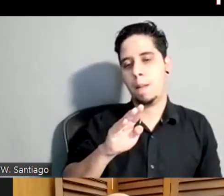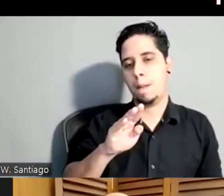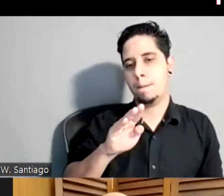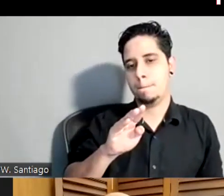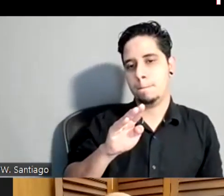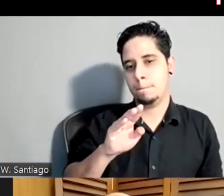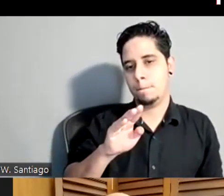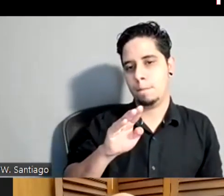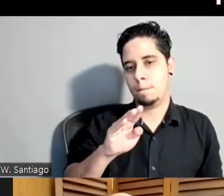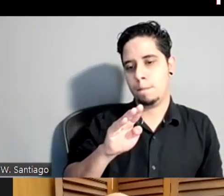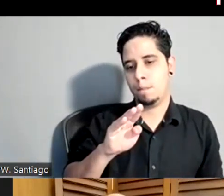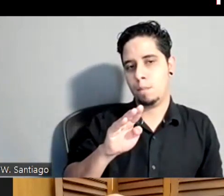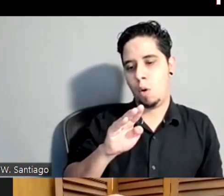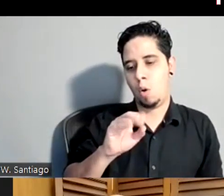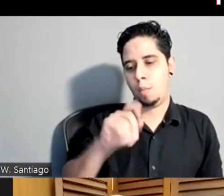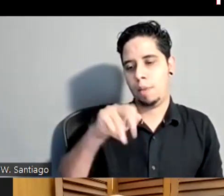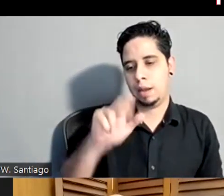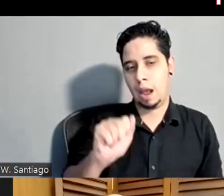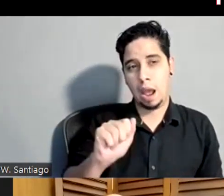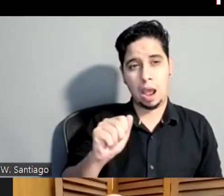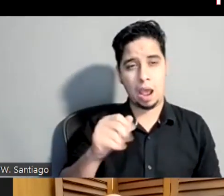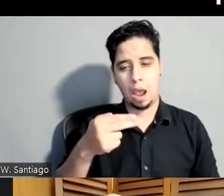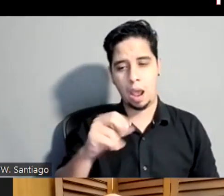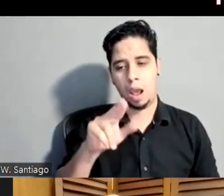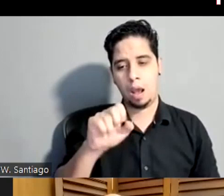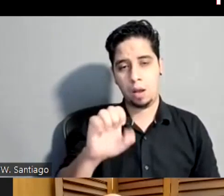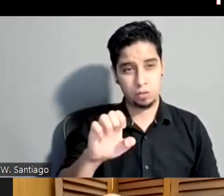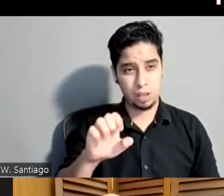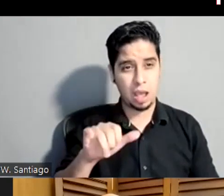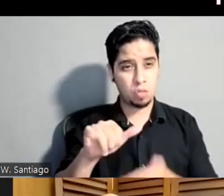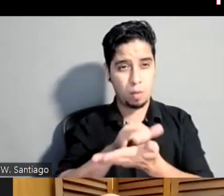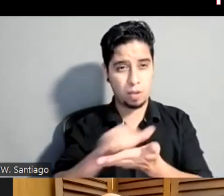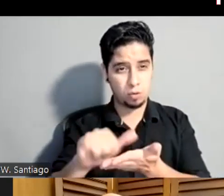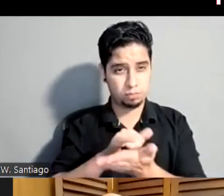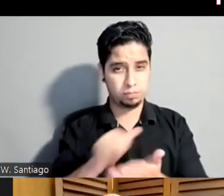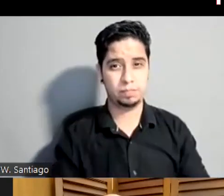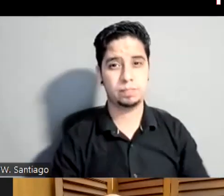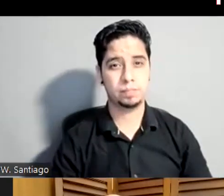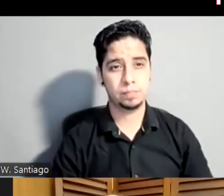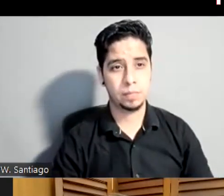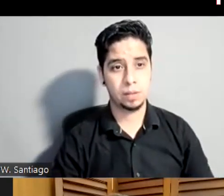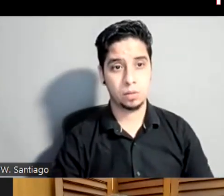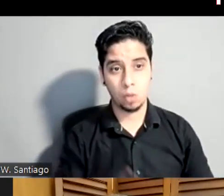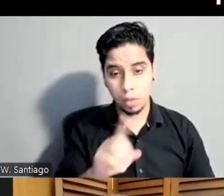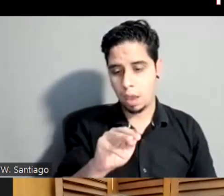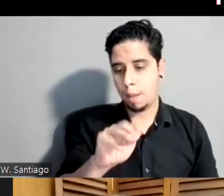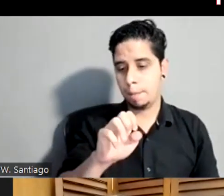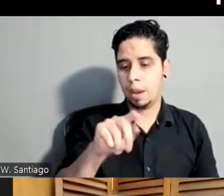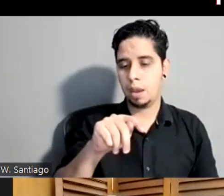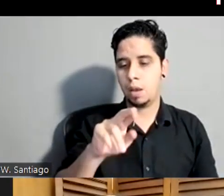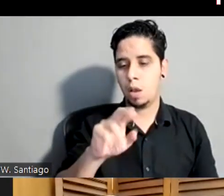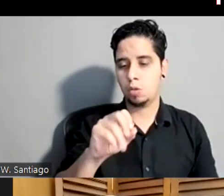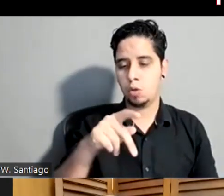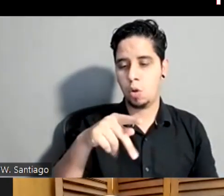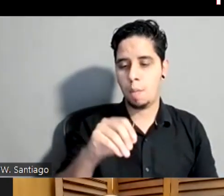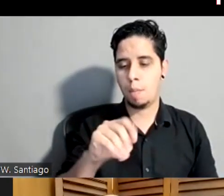Wow. ¿Quién fue? La primera soprano boricua en cantar en el Metropolitan Opera House de Nueva York. Hay 4